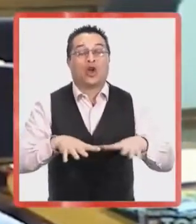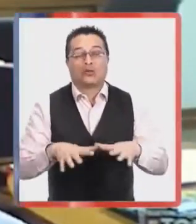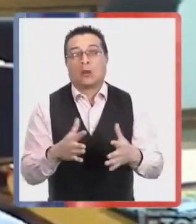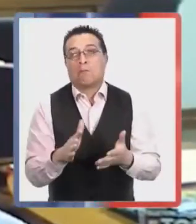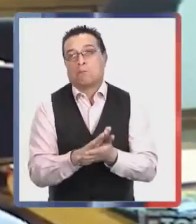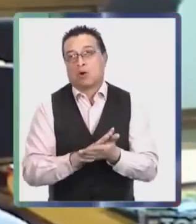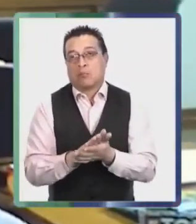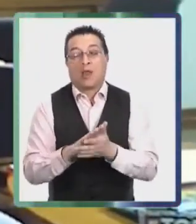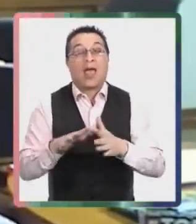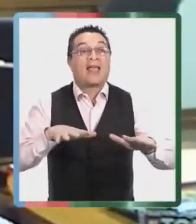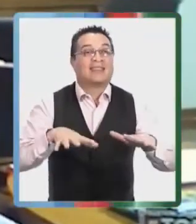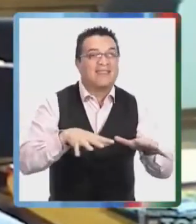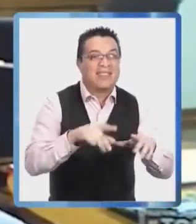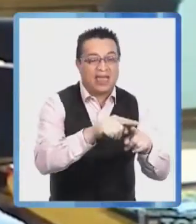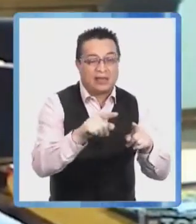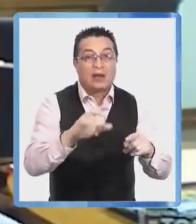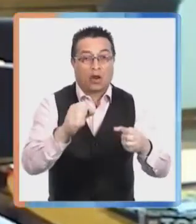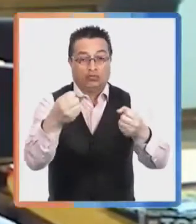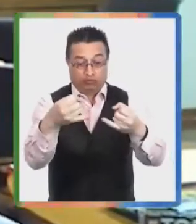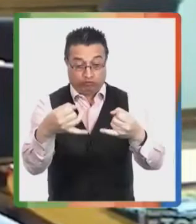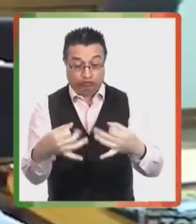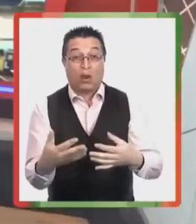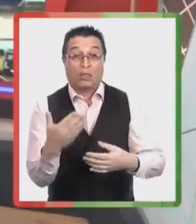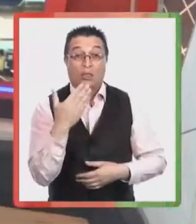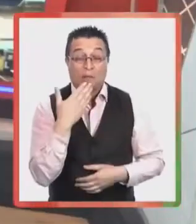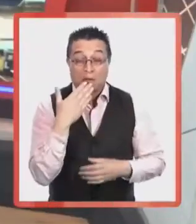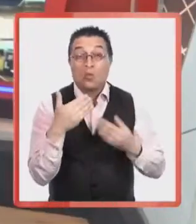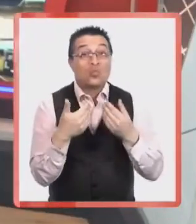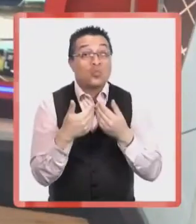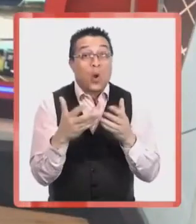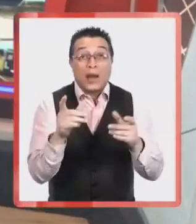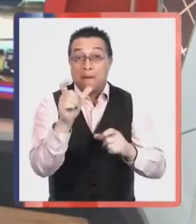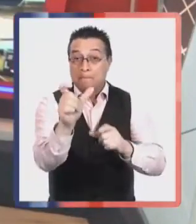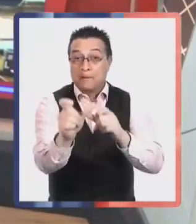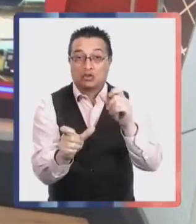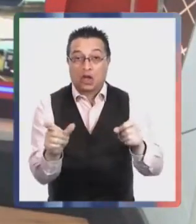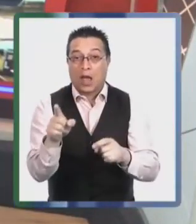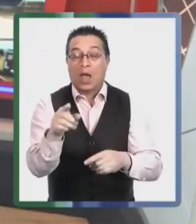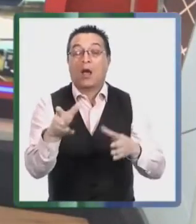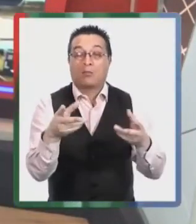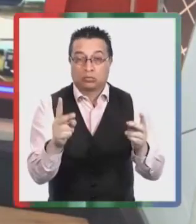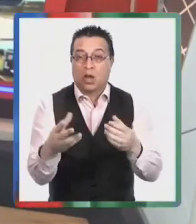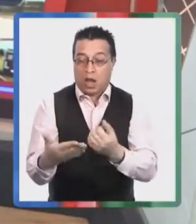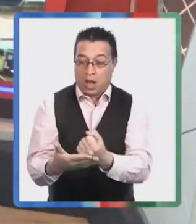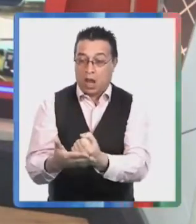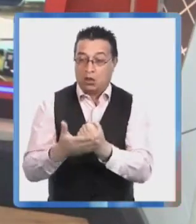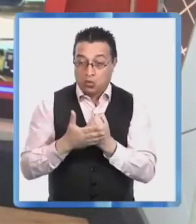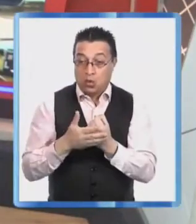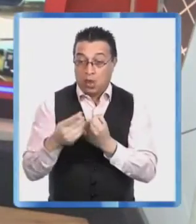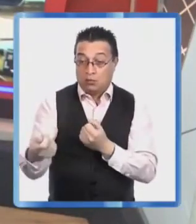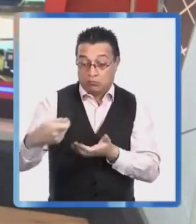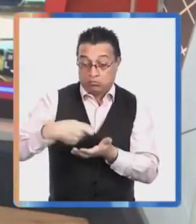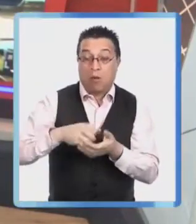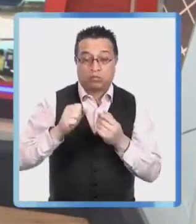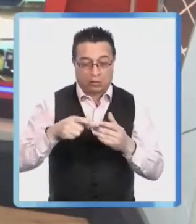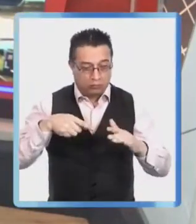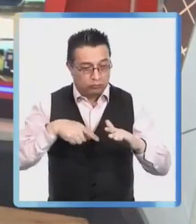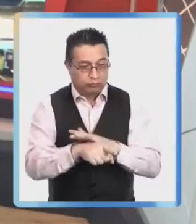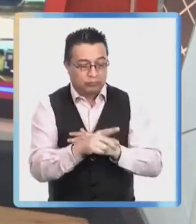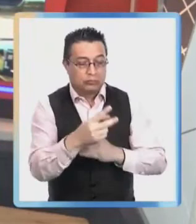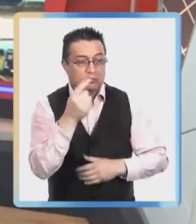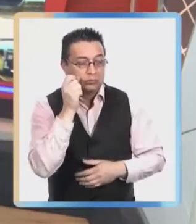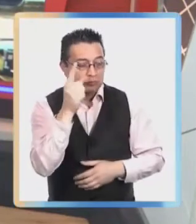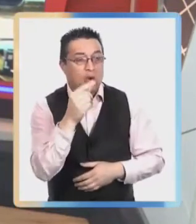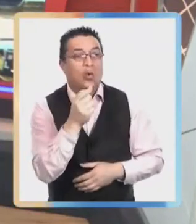como las actividades por cierto pero también los números cualquier persona que nos ha aportado puede acceder a nuestra